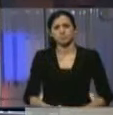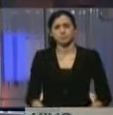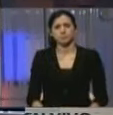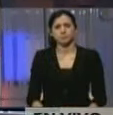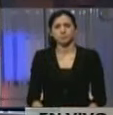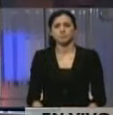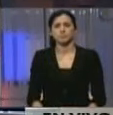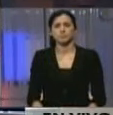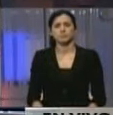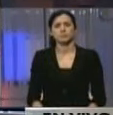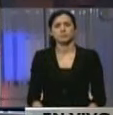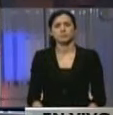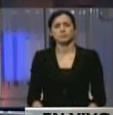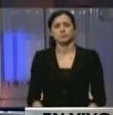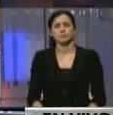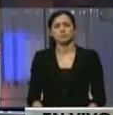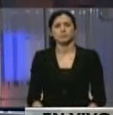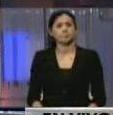bueno, lamentablemente